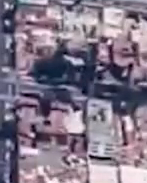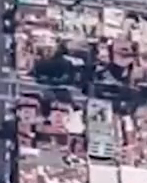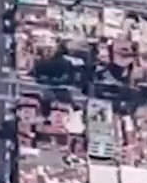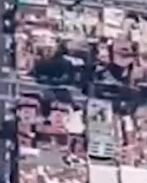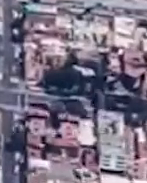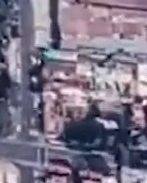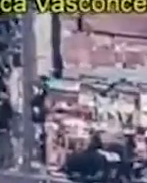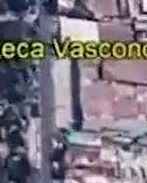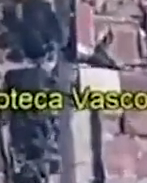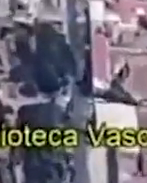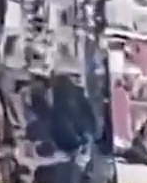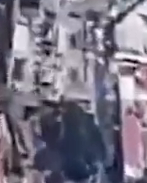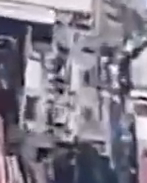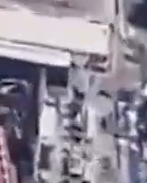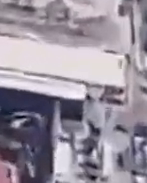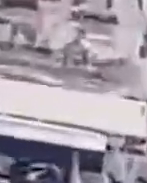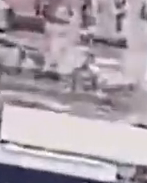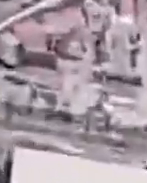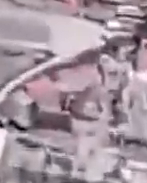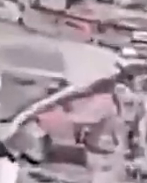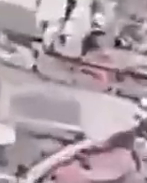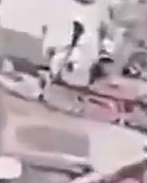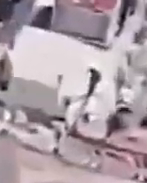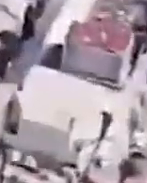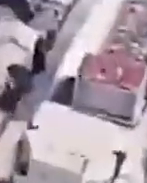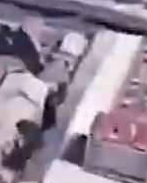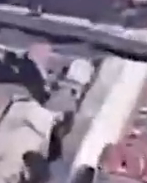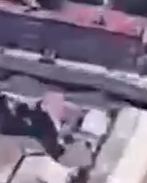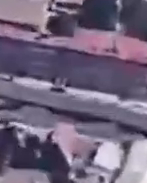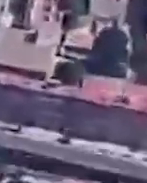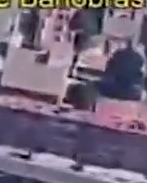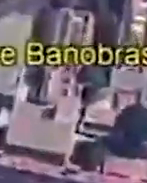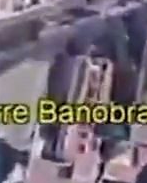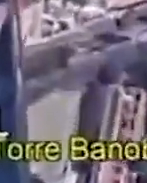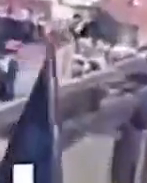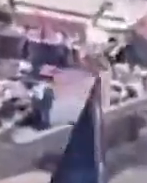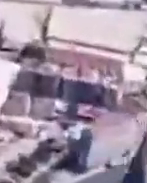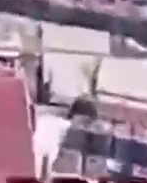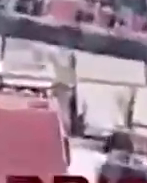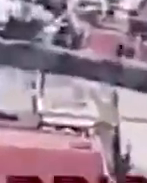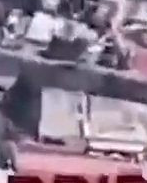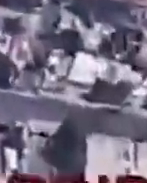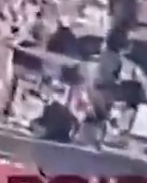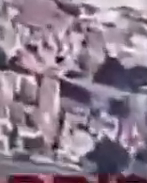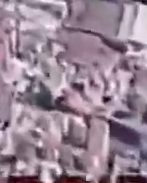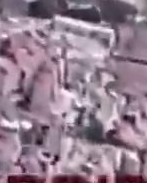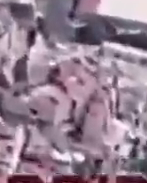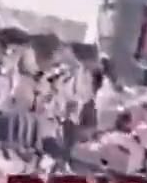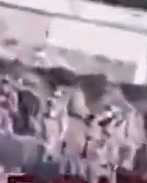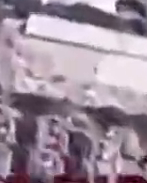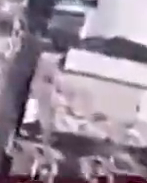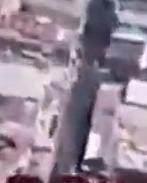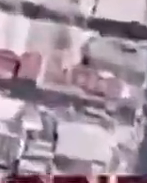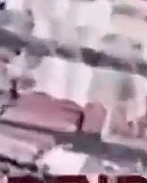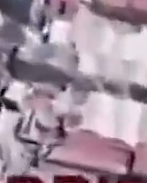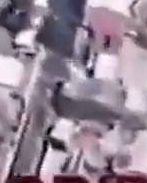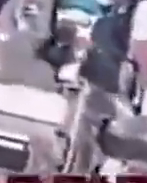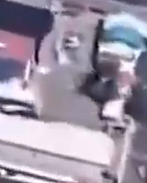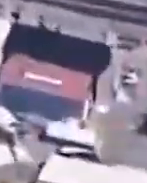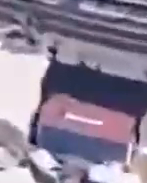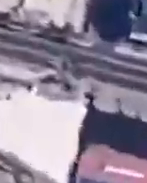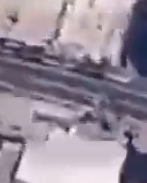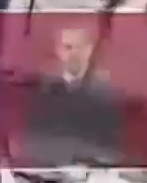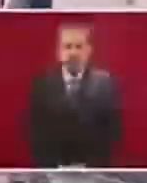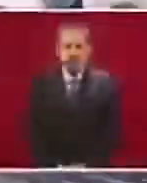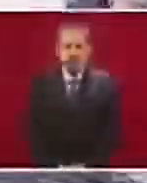A continuación es lo que es la línea del tren suburbano existente. Estamos haciendo un